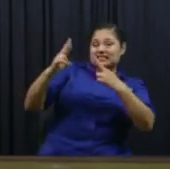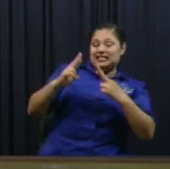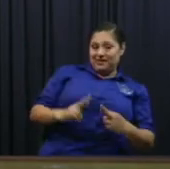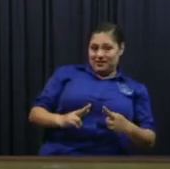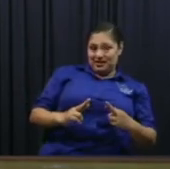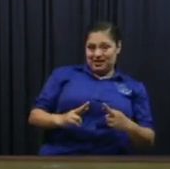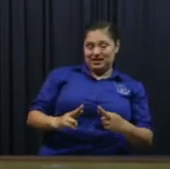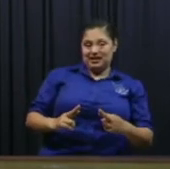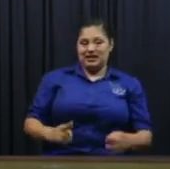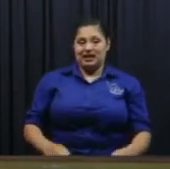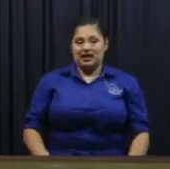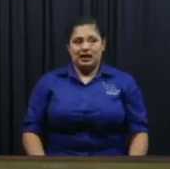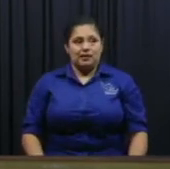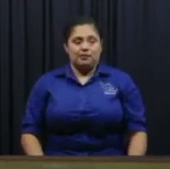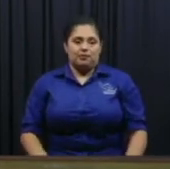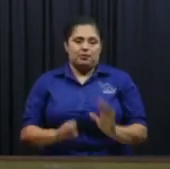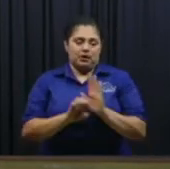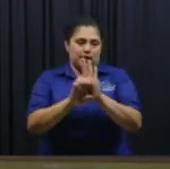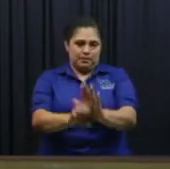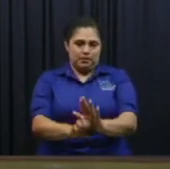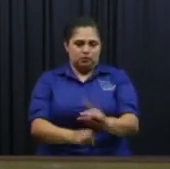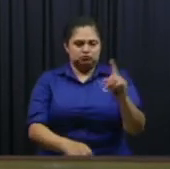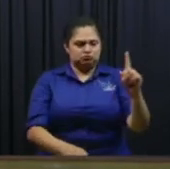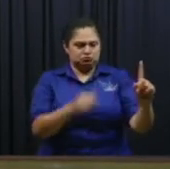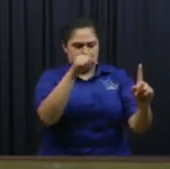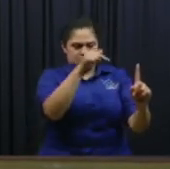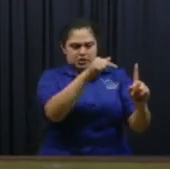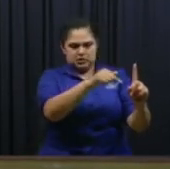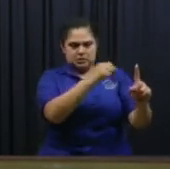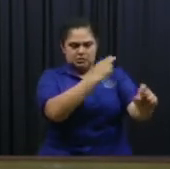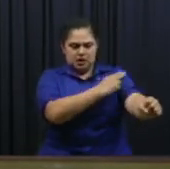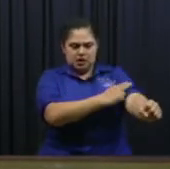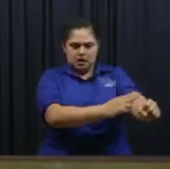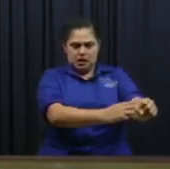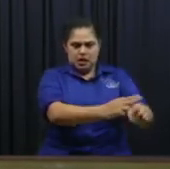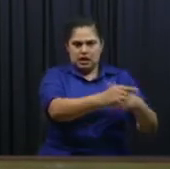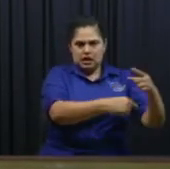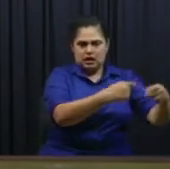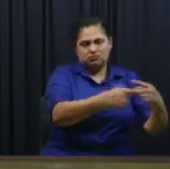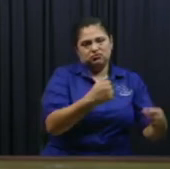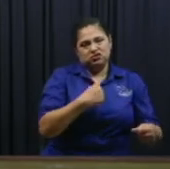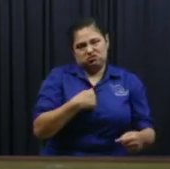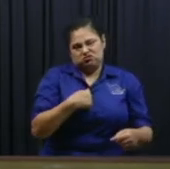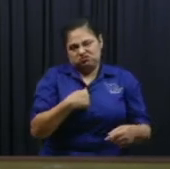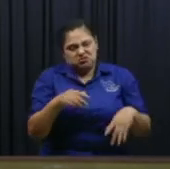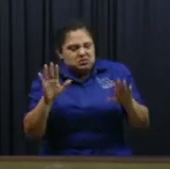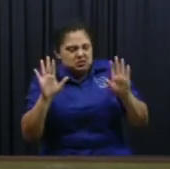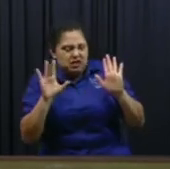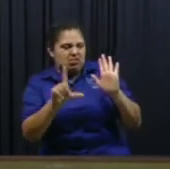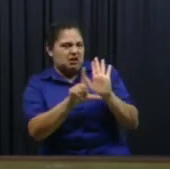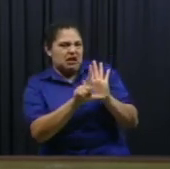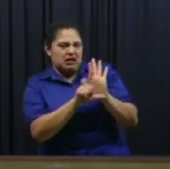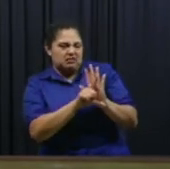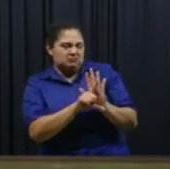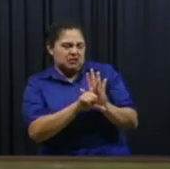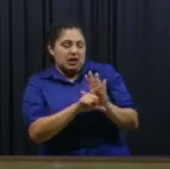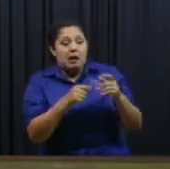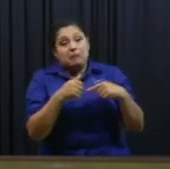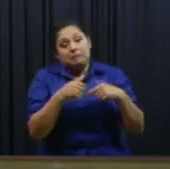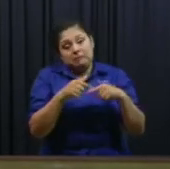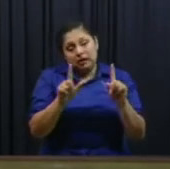el el que heredó no sé qué Cuáles serían los términos legales que se utilizarían en ese caso pero